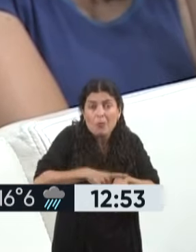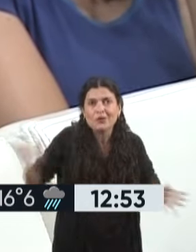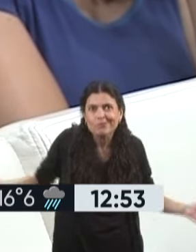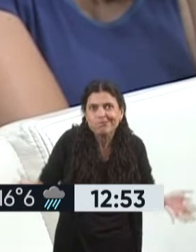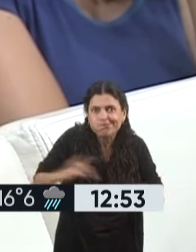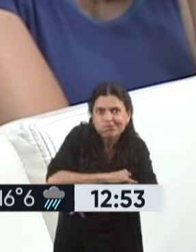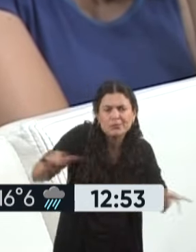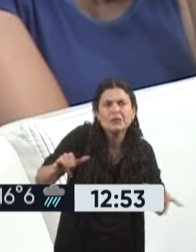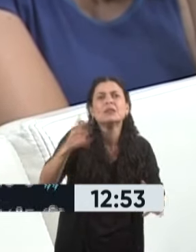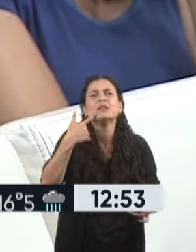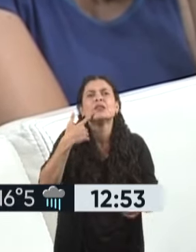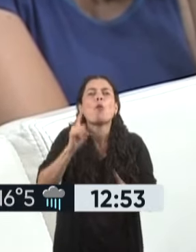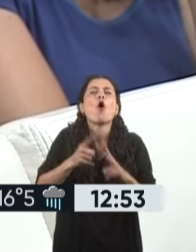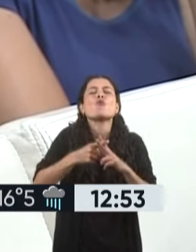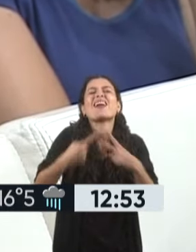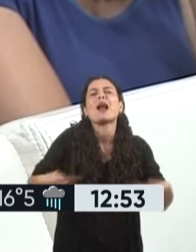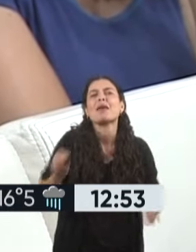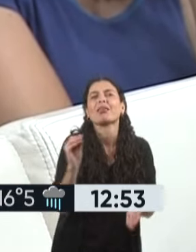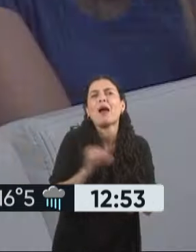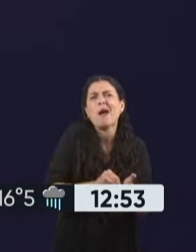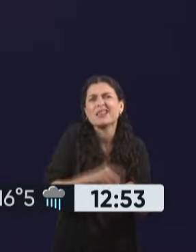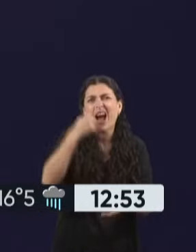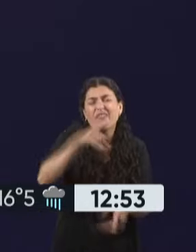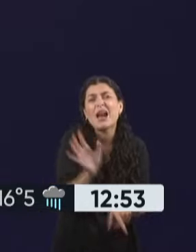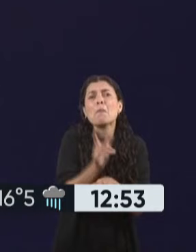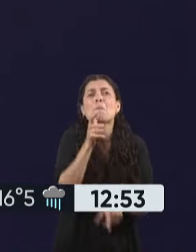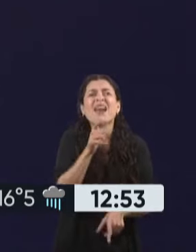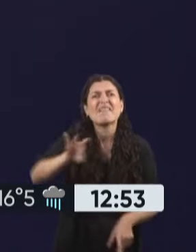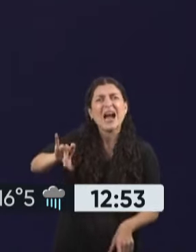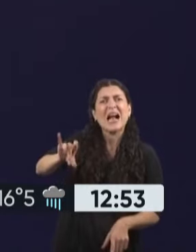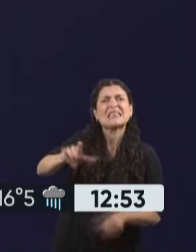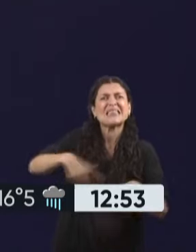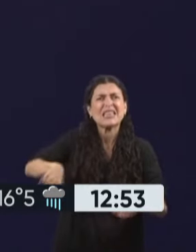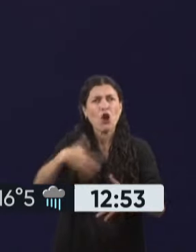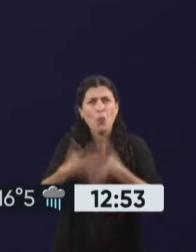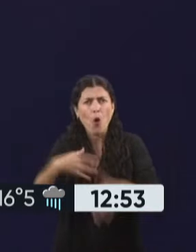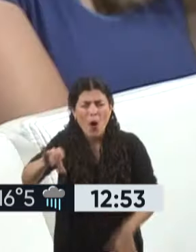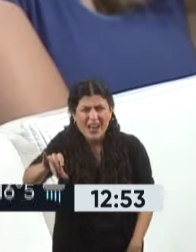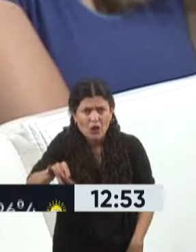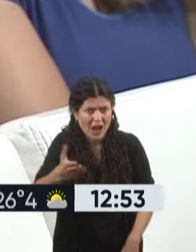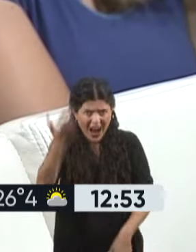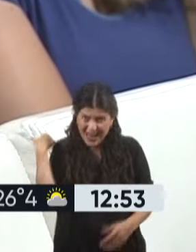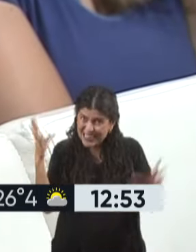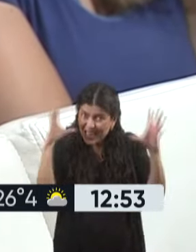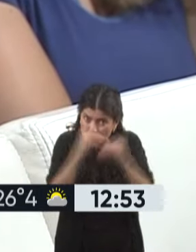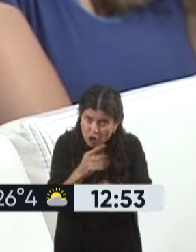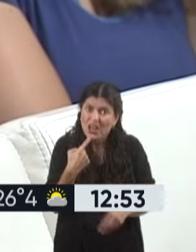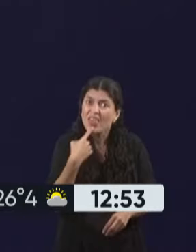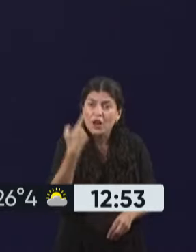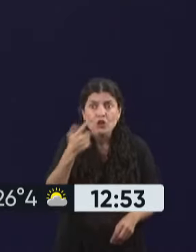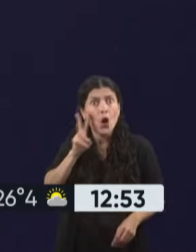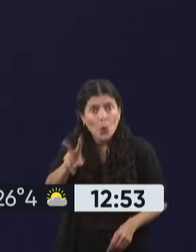que es un casino? ¿Por qué? No terminó diciendo que es un casino. Dijo que ayer a la noche dijo que era un casino.